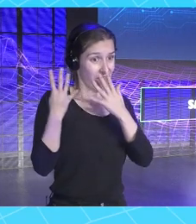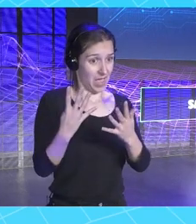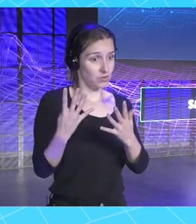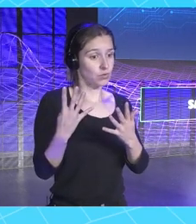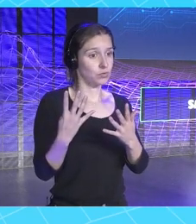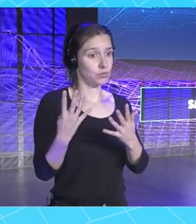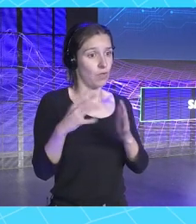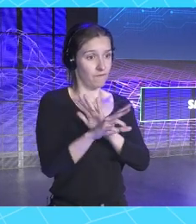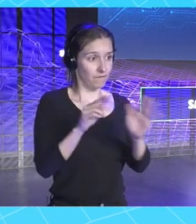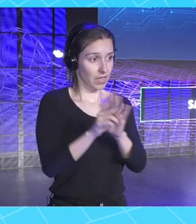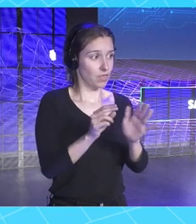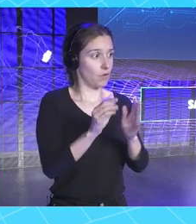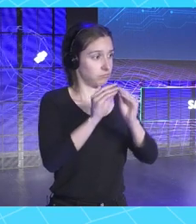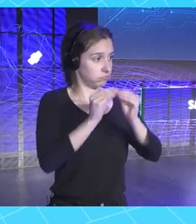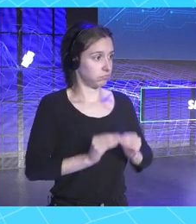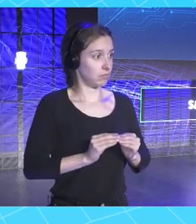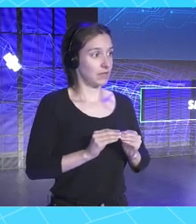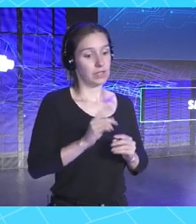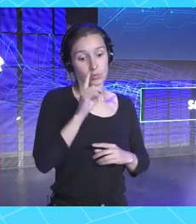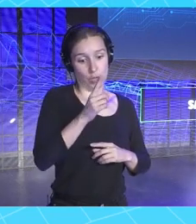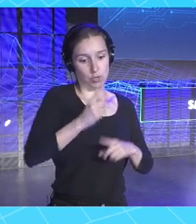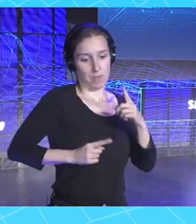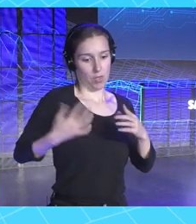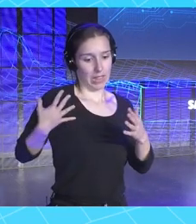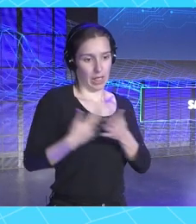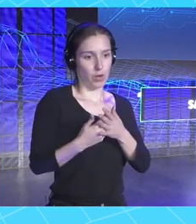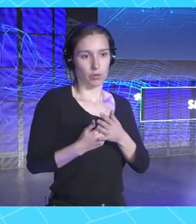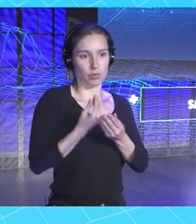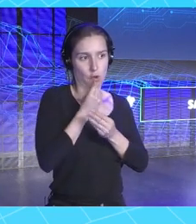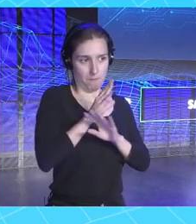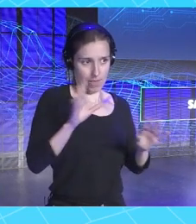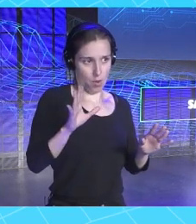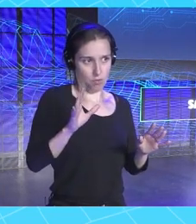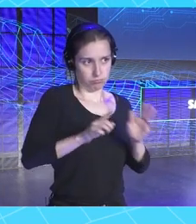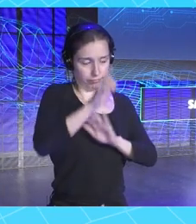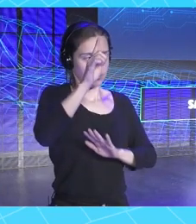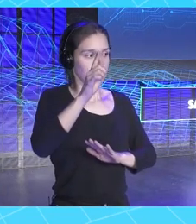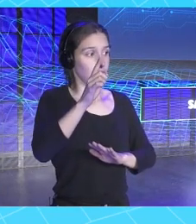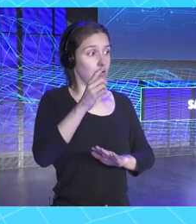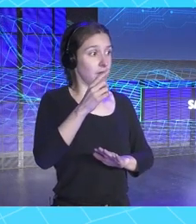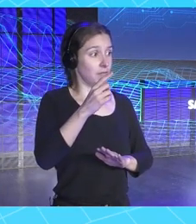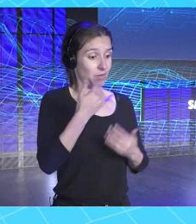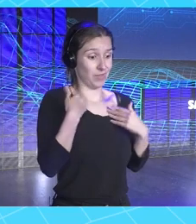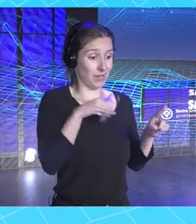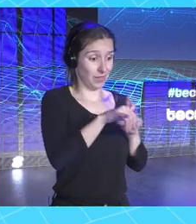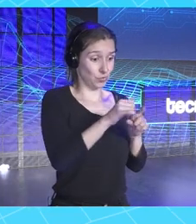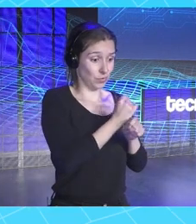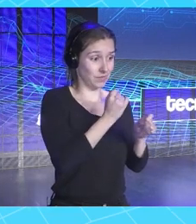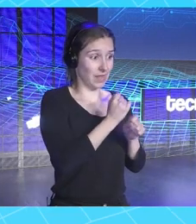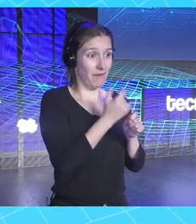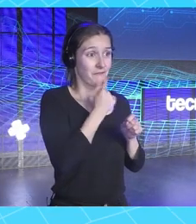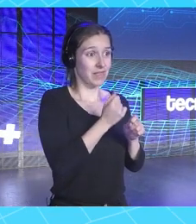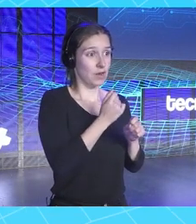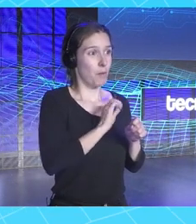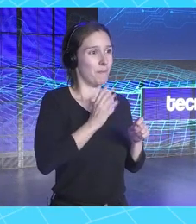haciendo vídeos y en el último año y medio es cuando mejor me ha ido sí pero que ser youtuber no es nada fácil no No penséis que Vais a subir mañana